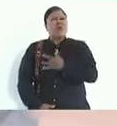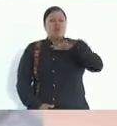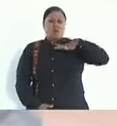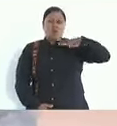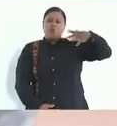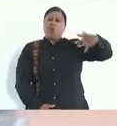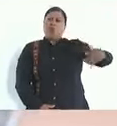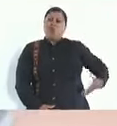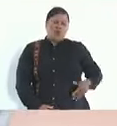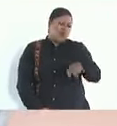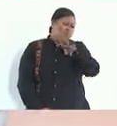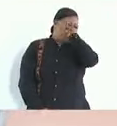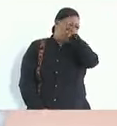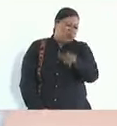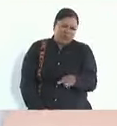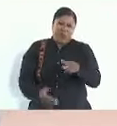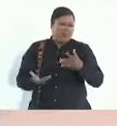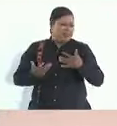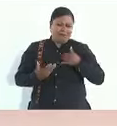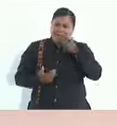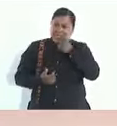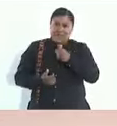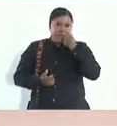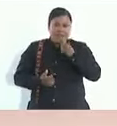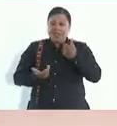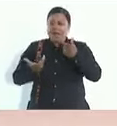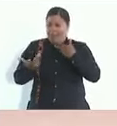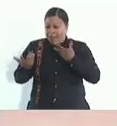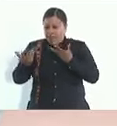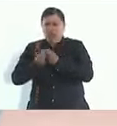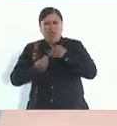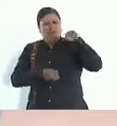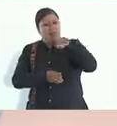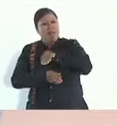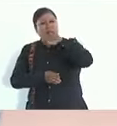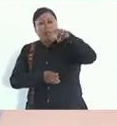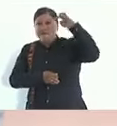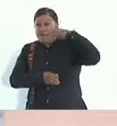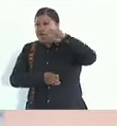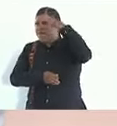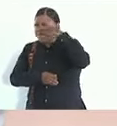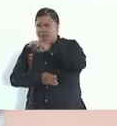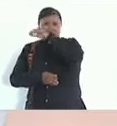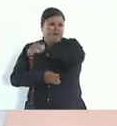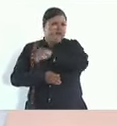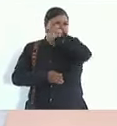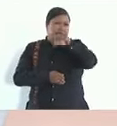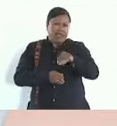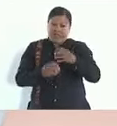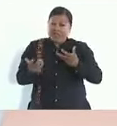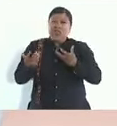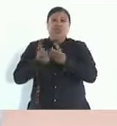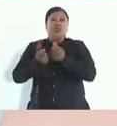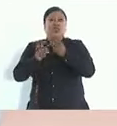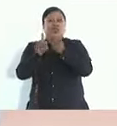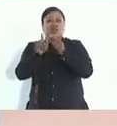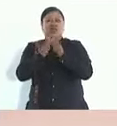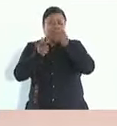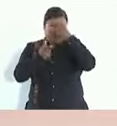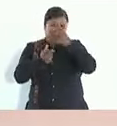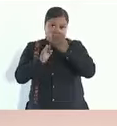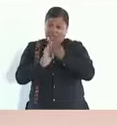sentimos orgullosos de haber aprendido este viaje y de ser parte de este gran movimiento que está